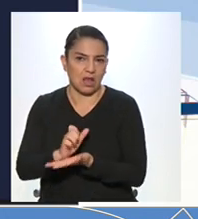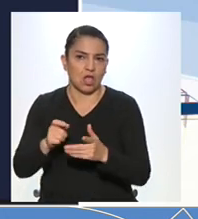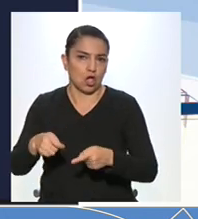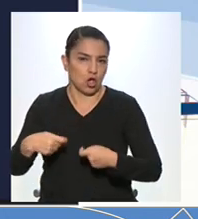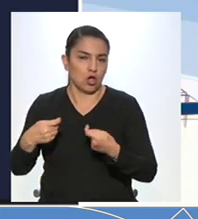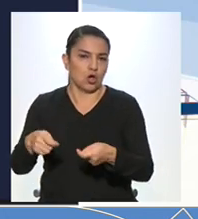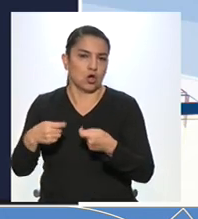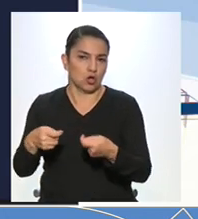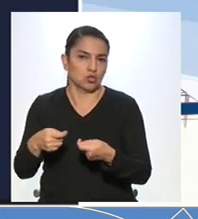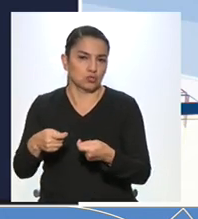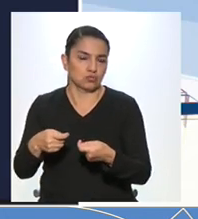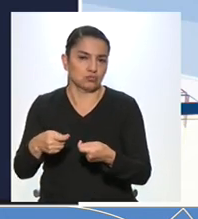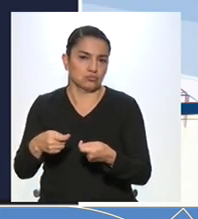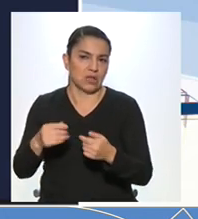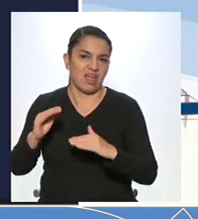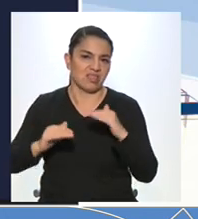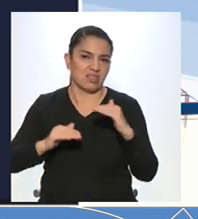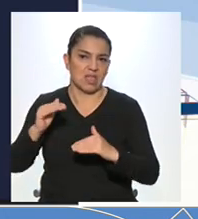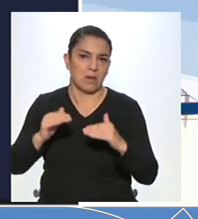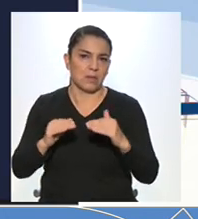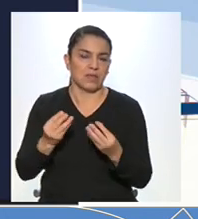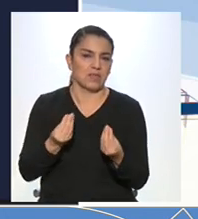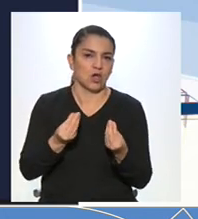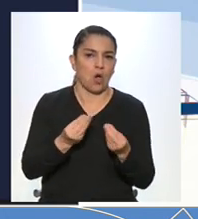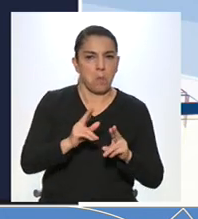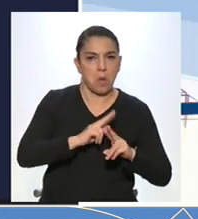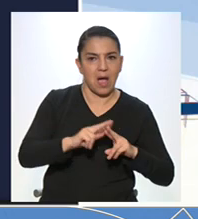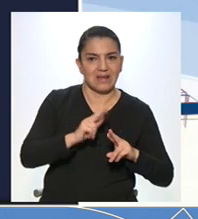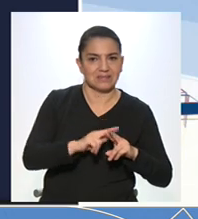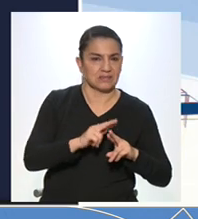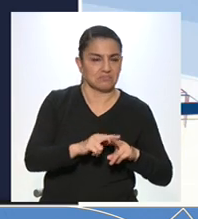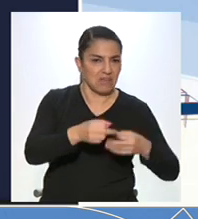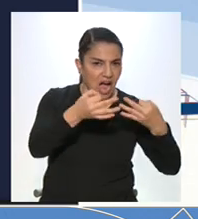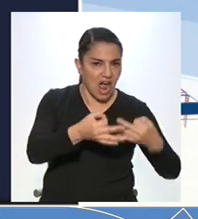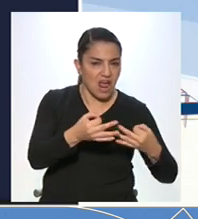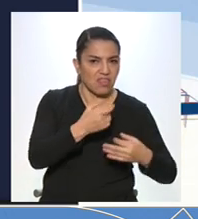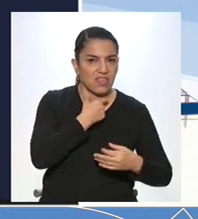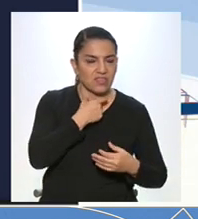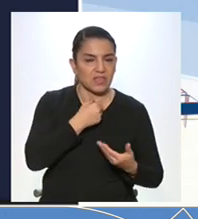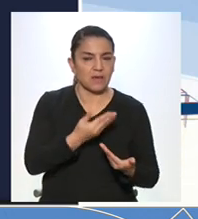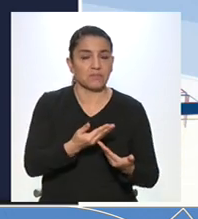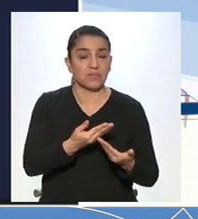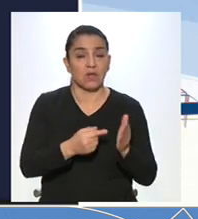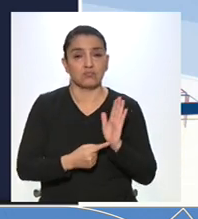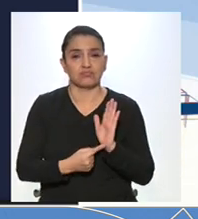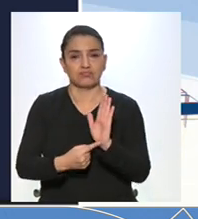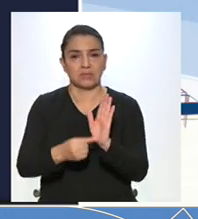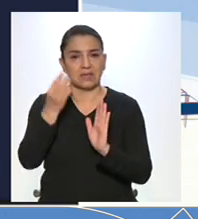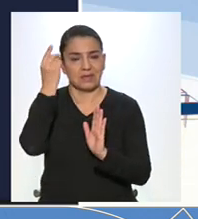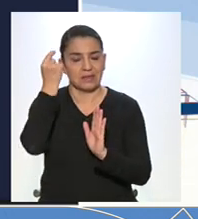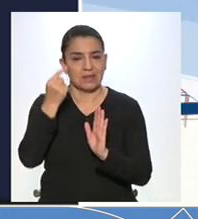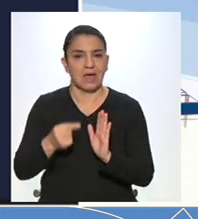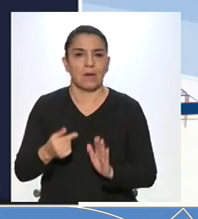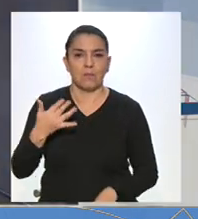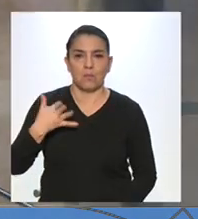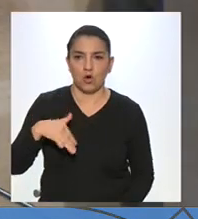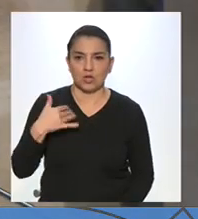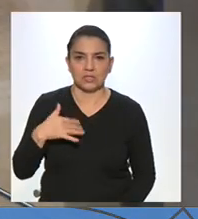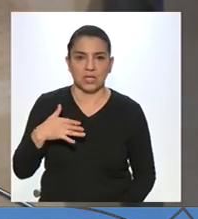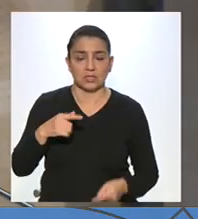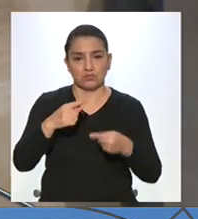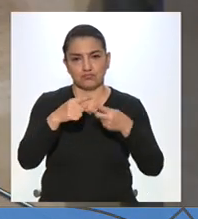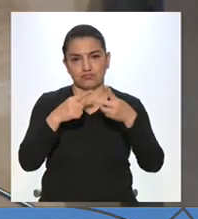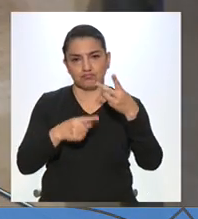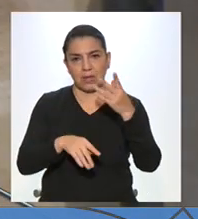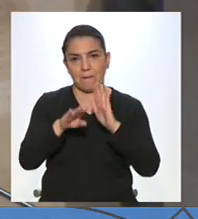de aquella fracción de esas garantías que se ejecute. Entonces, esto nos da una idea de la importancia relativa de cada una de